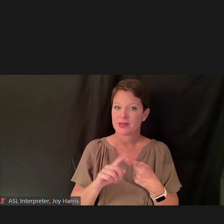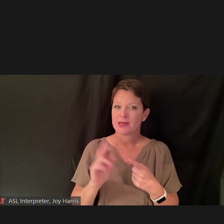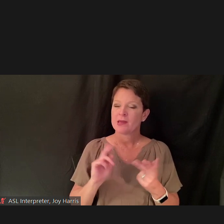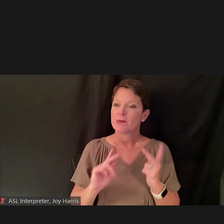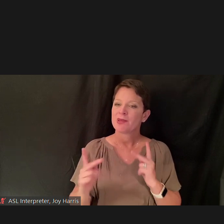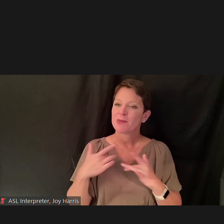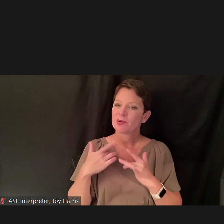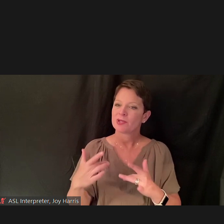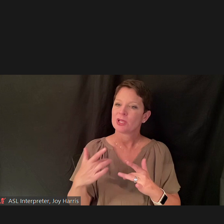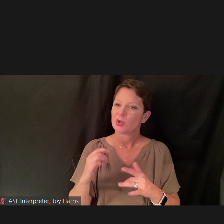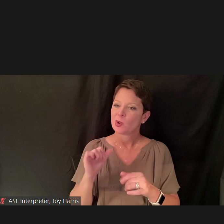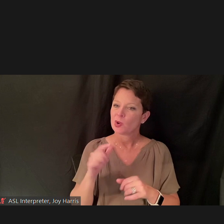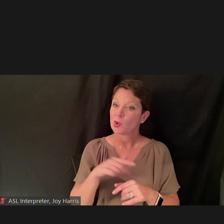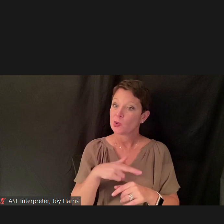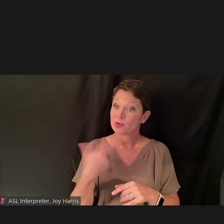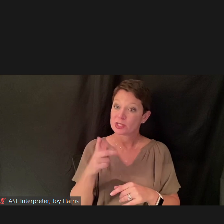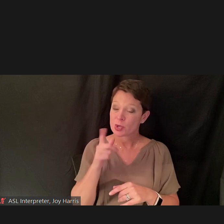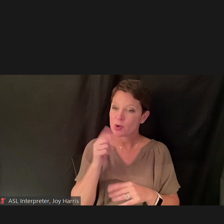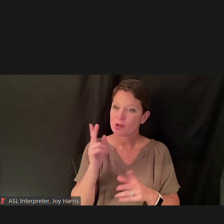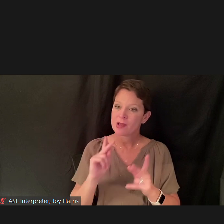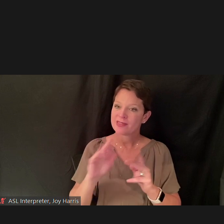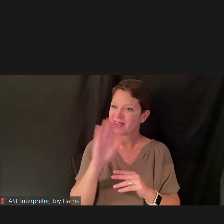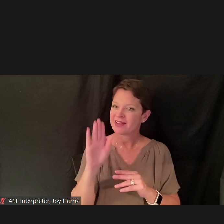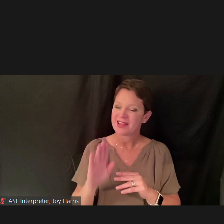factor de exposición.